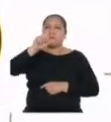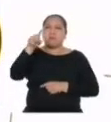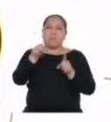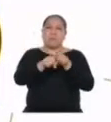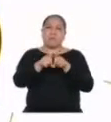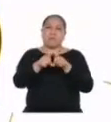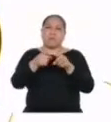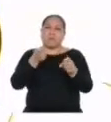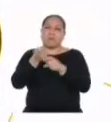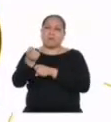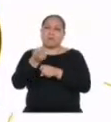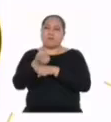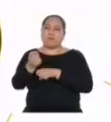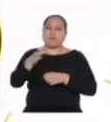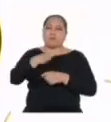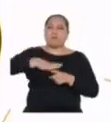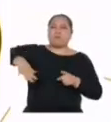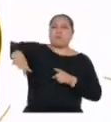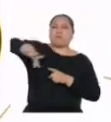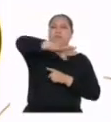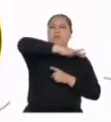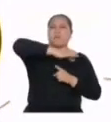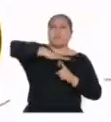la biodiversidad.